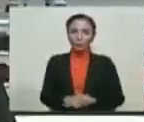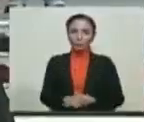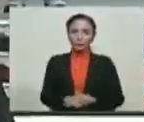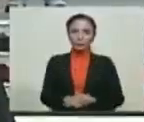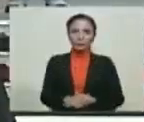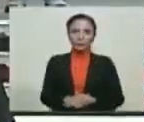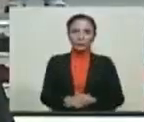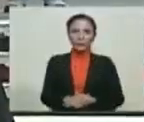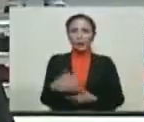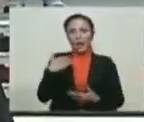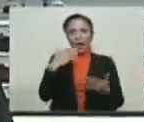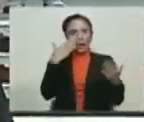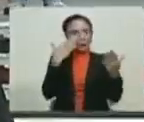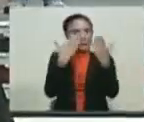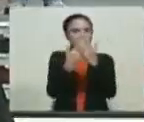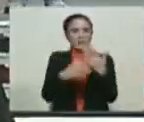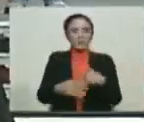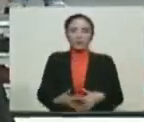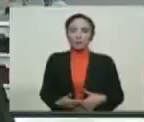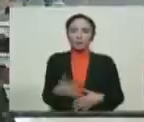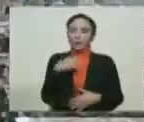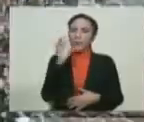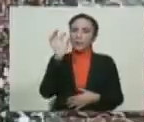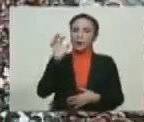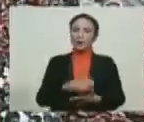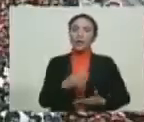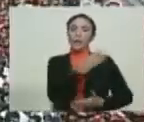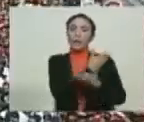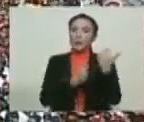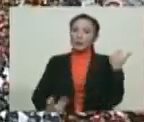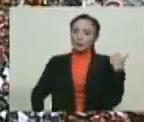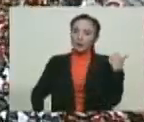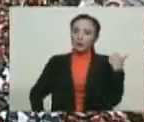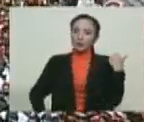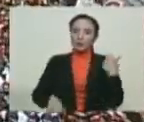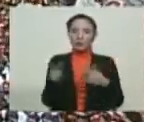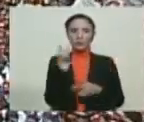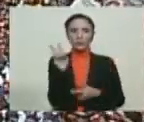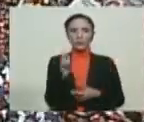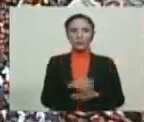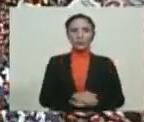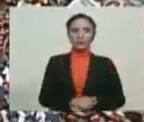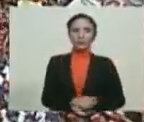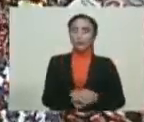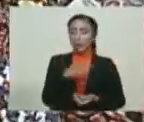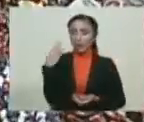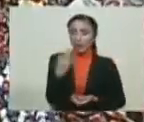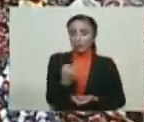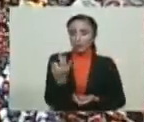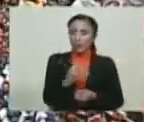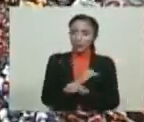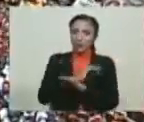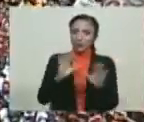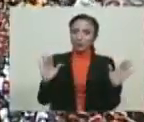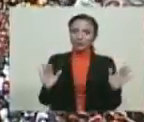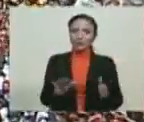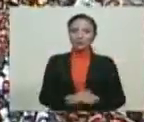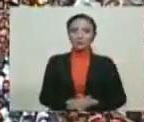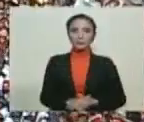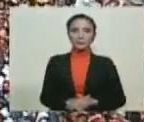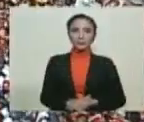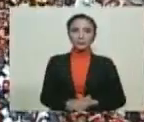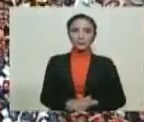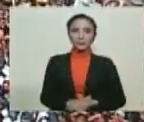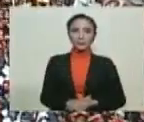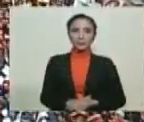de la patria en la presidencia de la república esa es la verdad que se